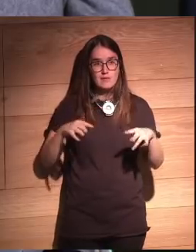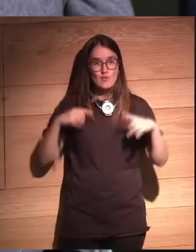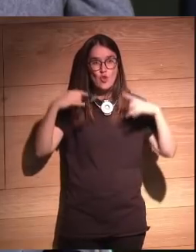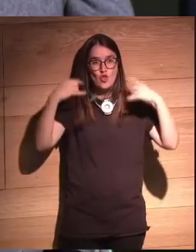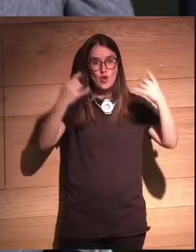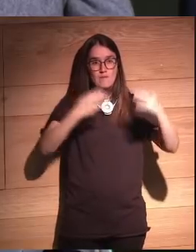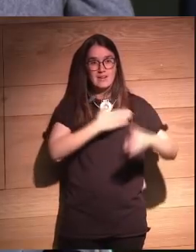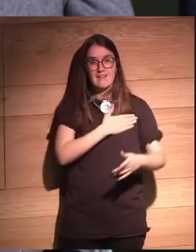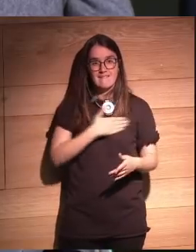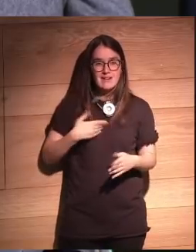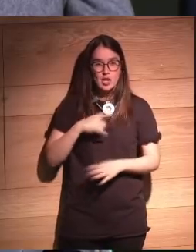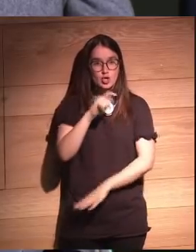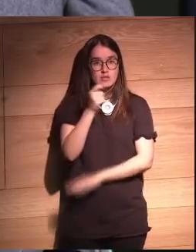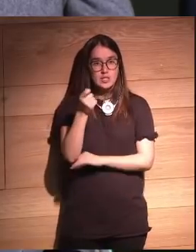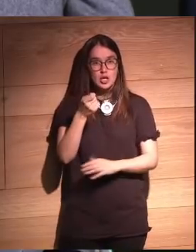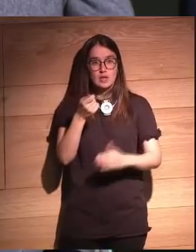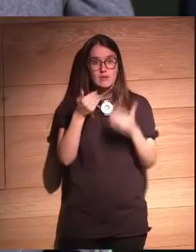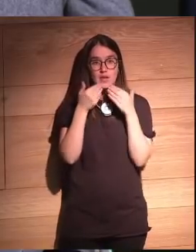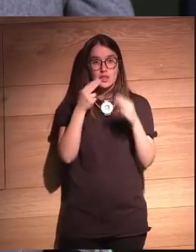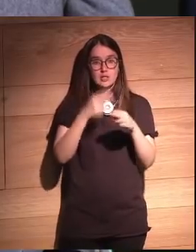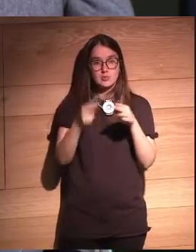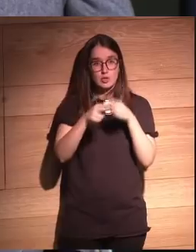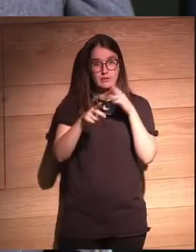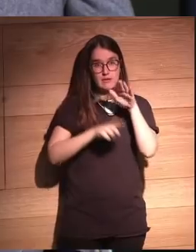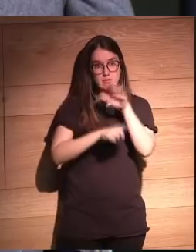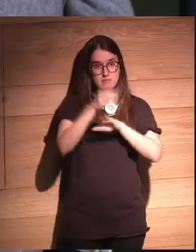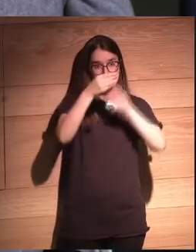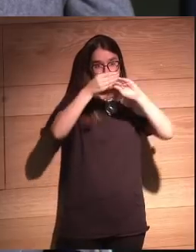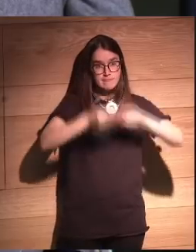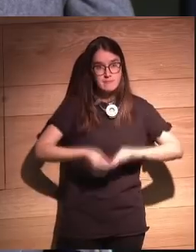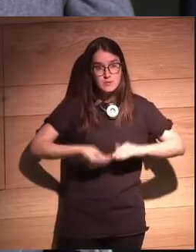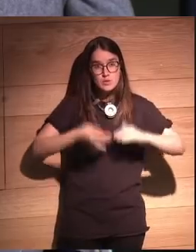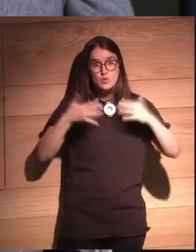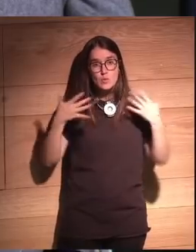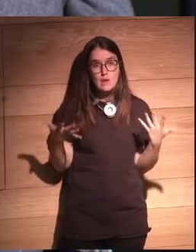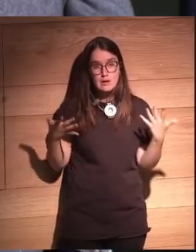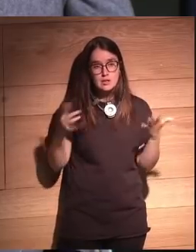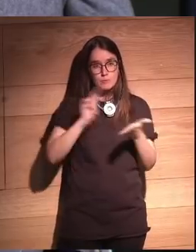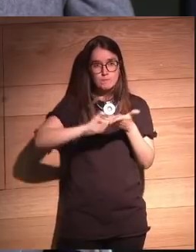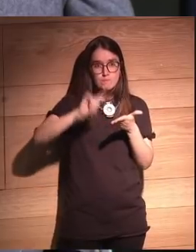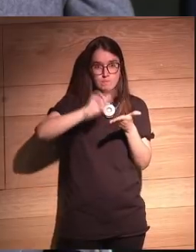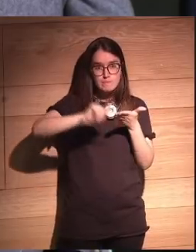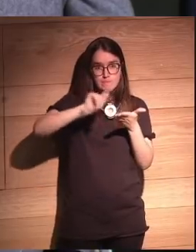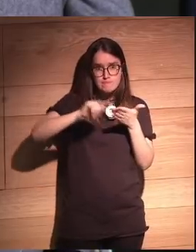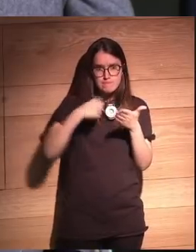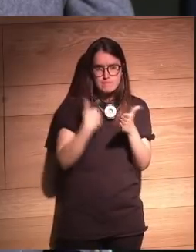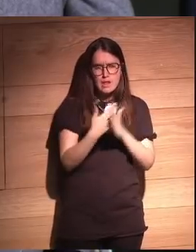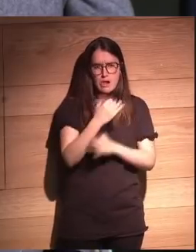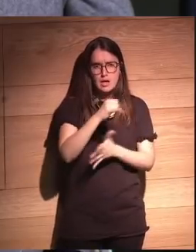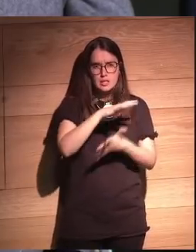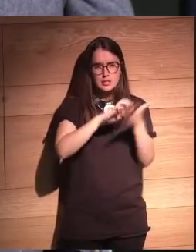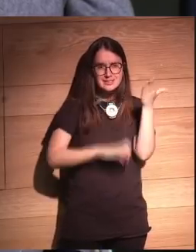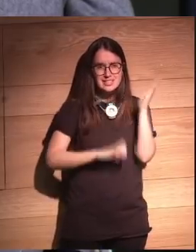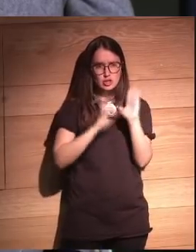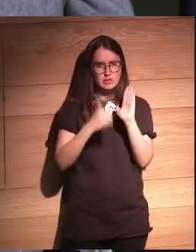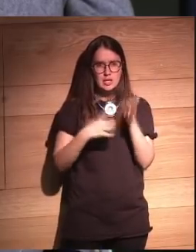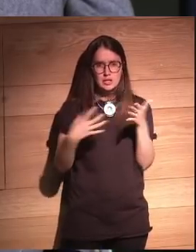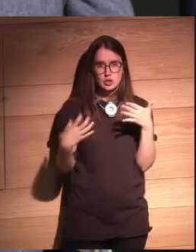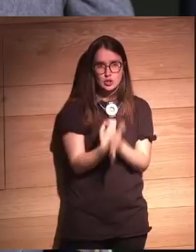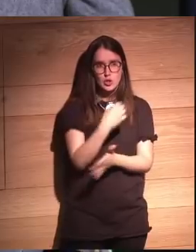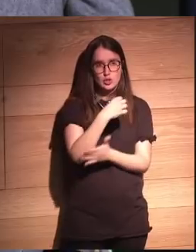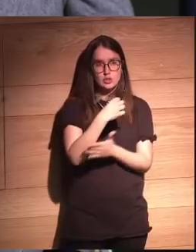que pretendía obtener con las políticas que desarrollaba. Y eso está por escrito en todos los textos legales, en